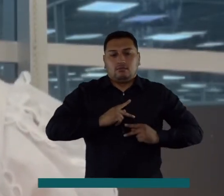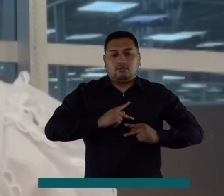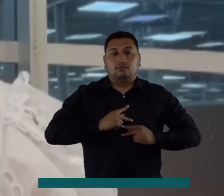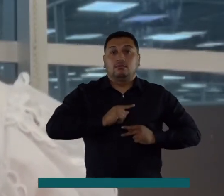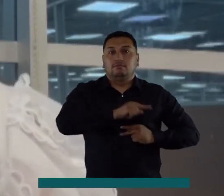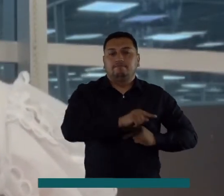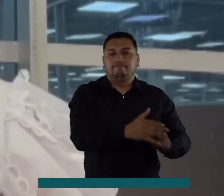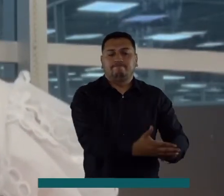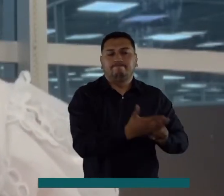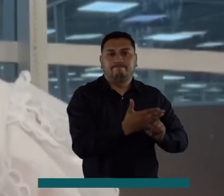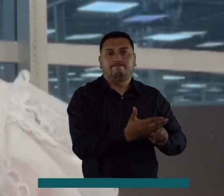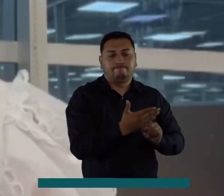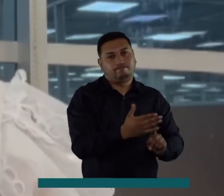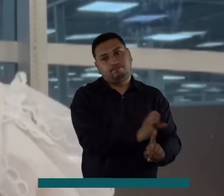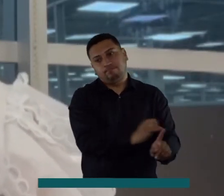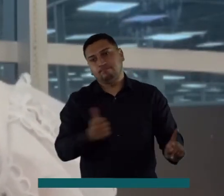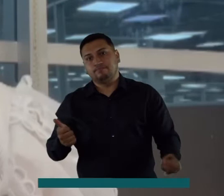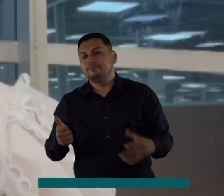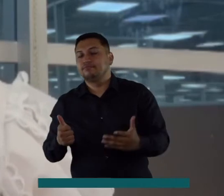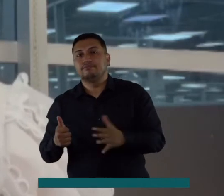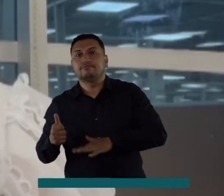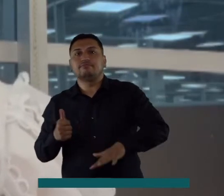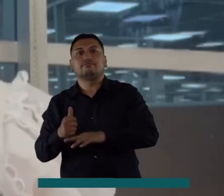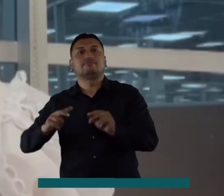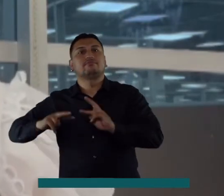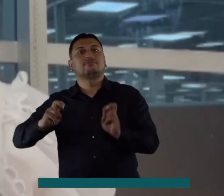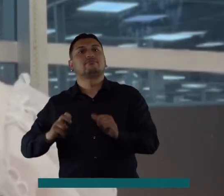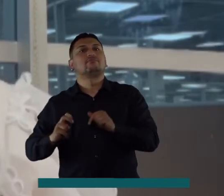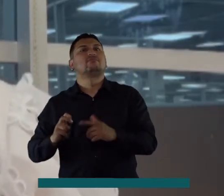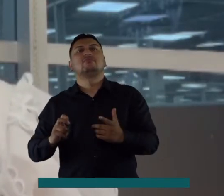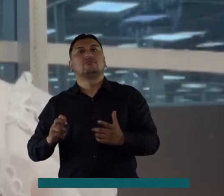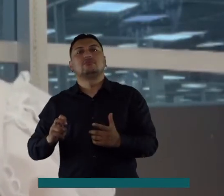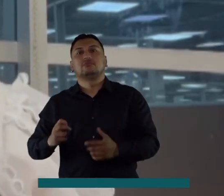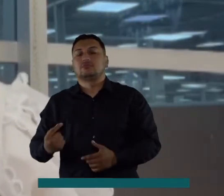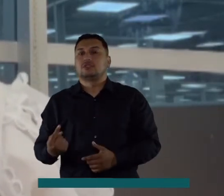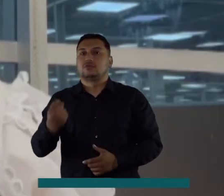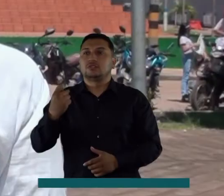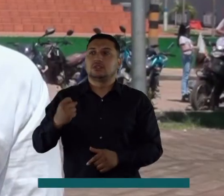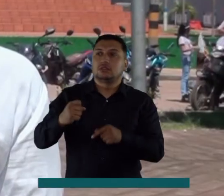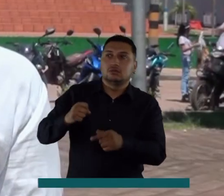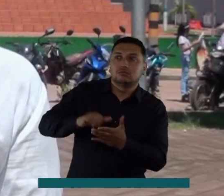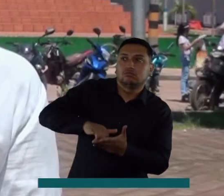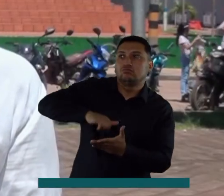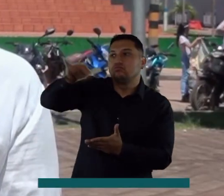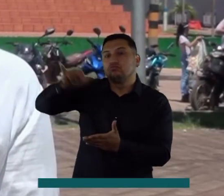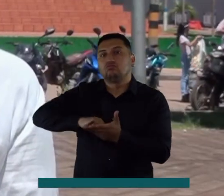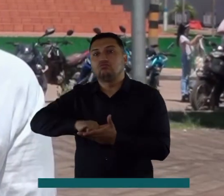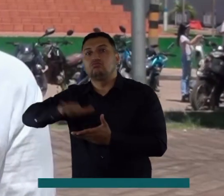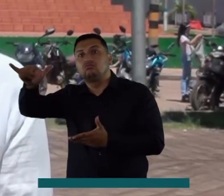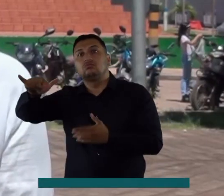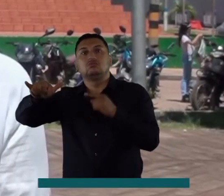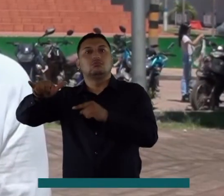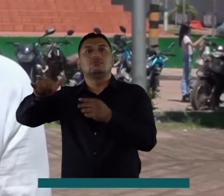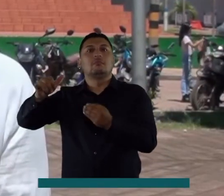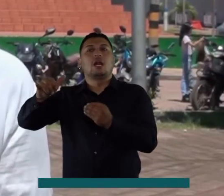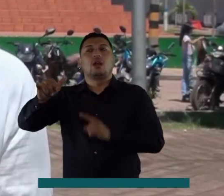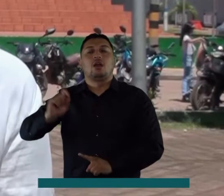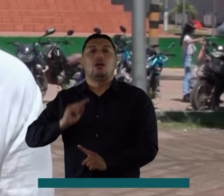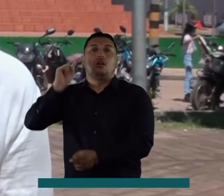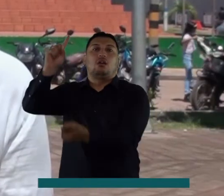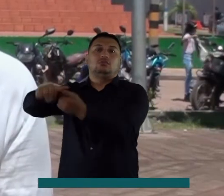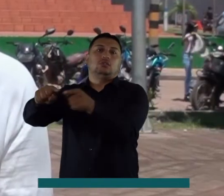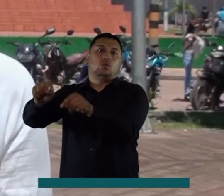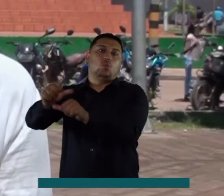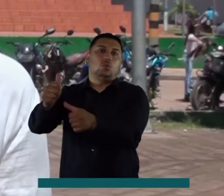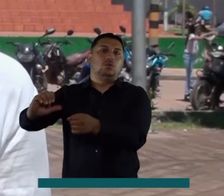estamos sujetos a la baja oferta que hay en el territorio de aerolíneas comerciales. Los ciudadanos esperan que Superintendencia de Salud